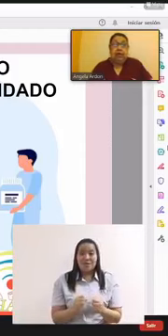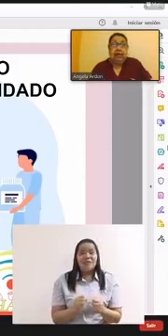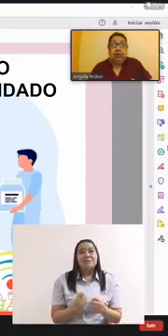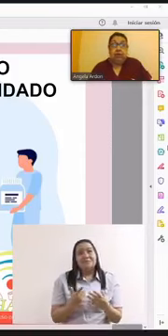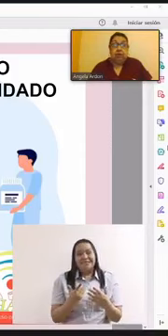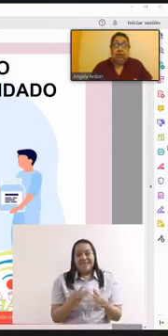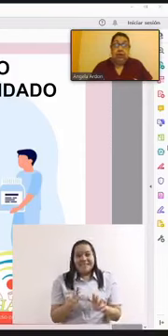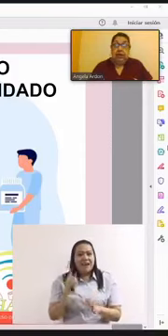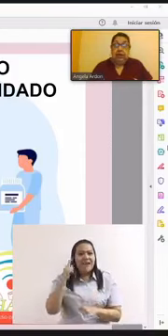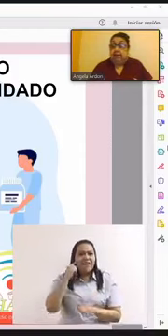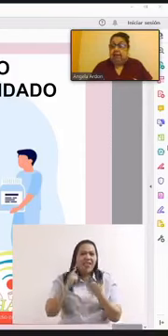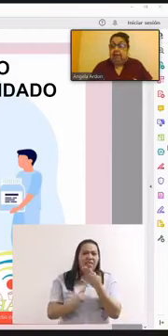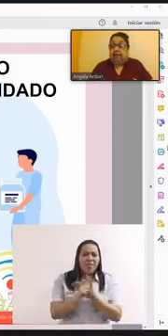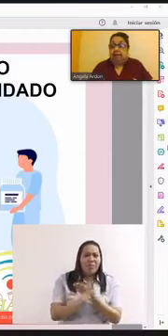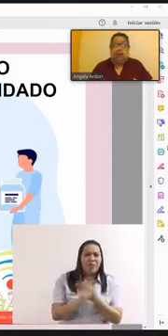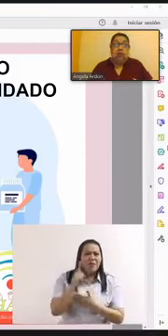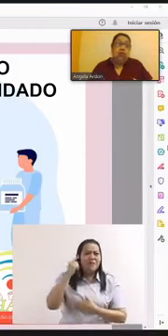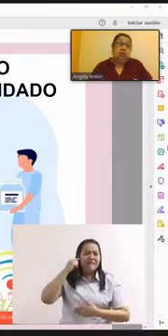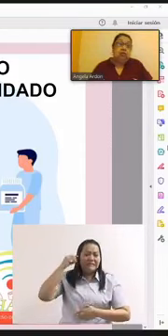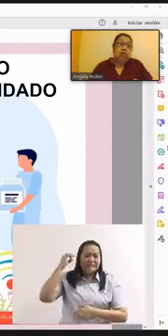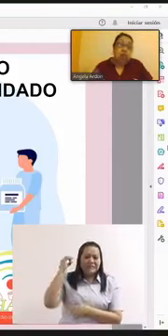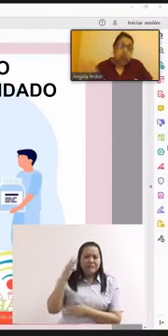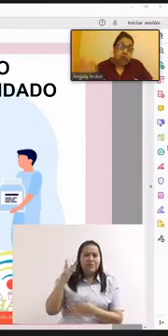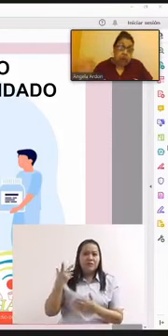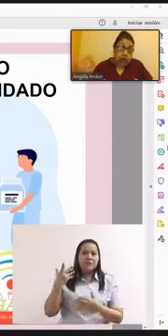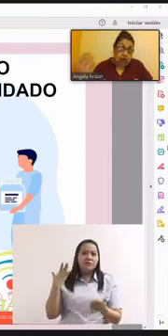ya la tenemos y ese va a ser